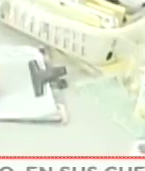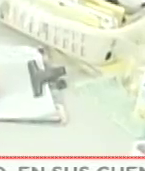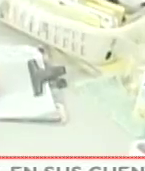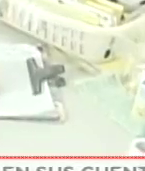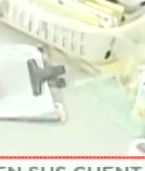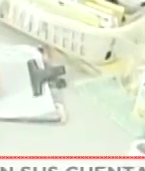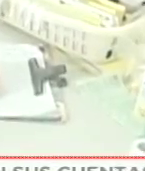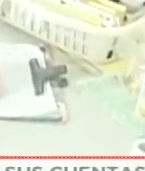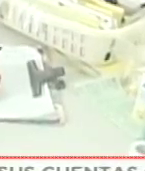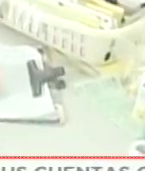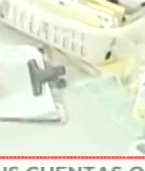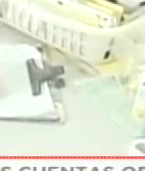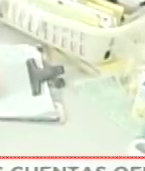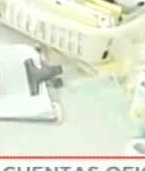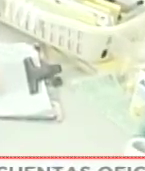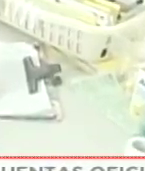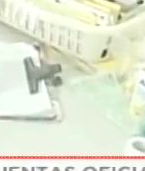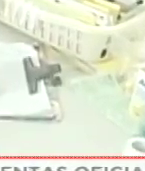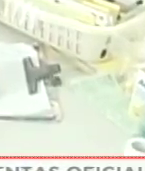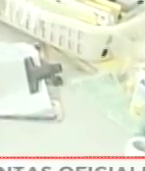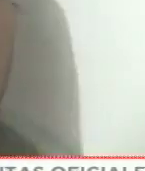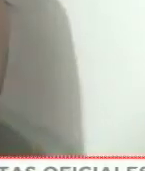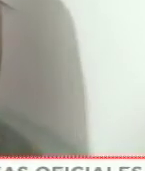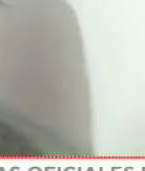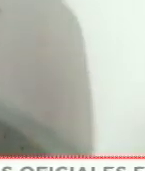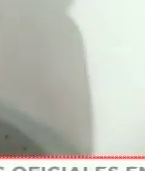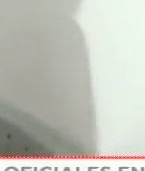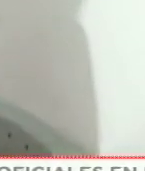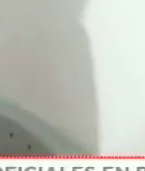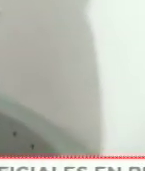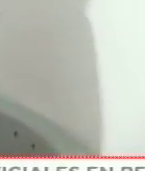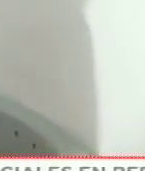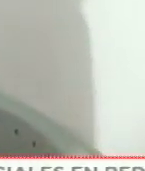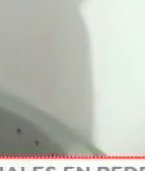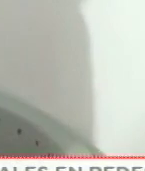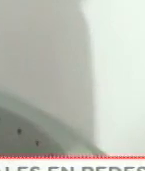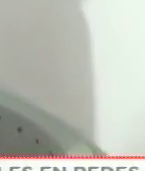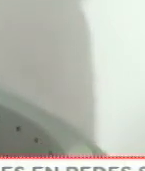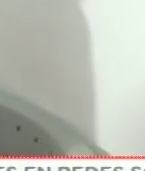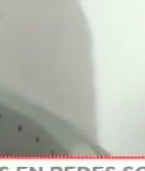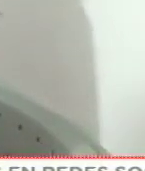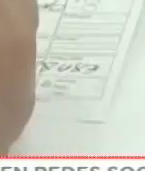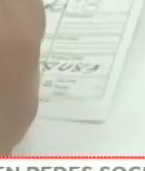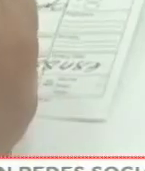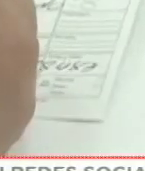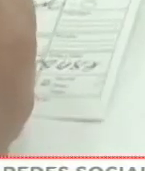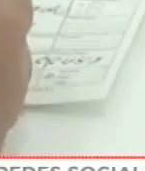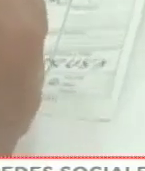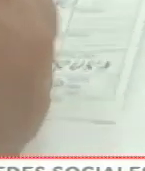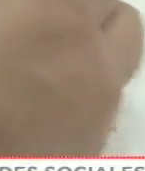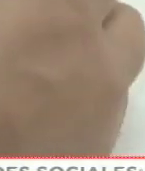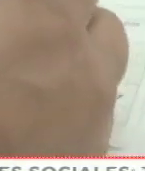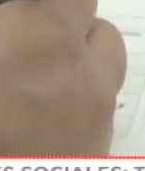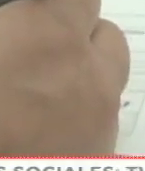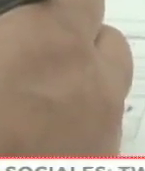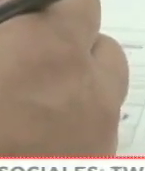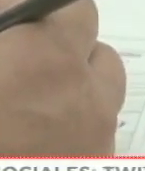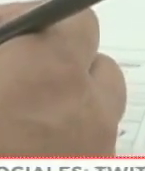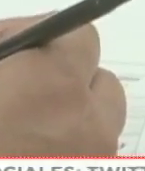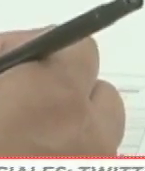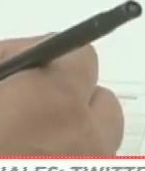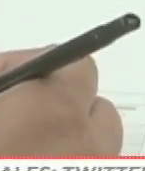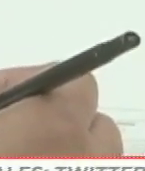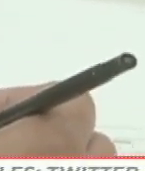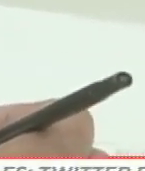día. El parto humanizado es aplicado en este centro desde el inicio del embarazo, a través del control prenatal,